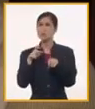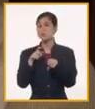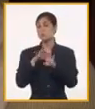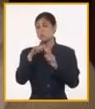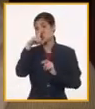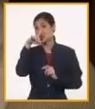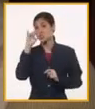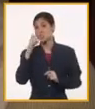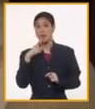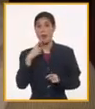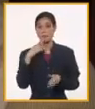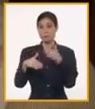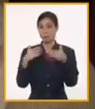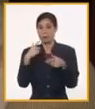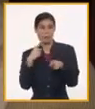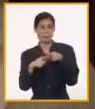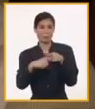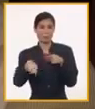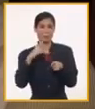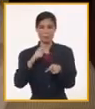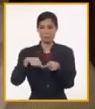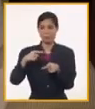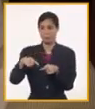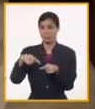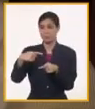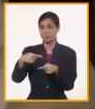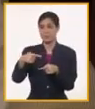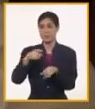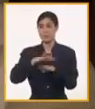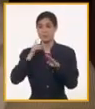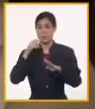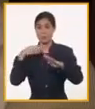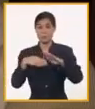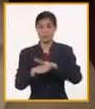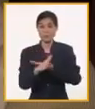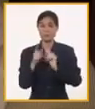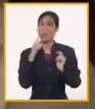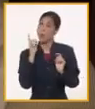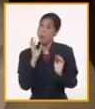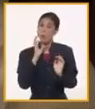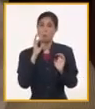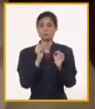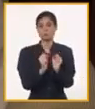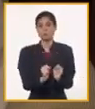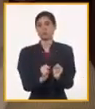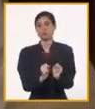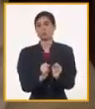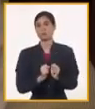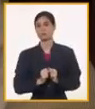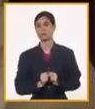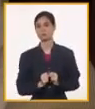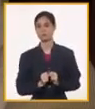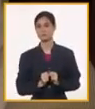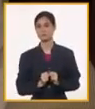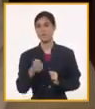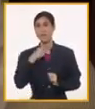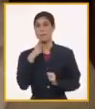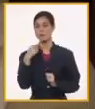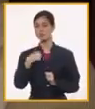ahí cuando... Y yo me metía, o estaba ahí, Y entonces yo decía que yo